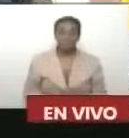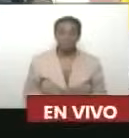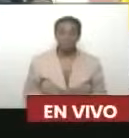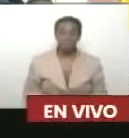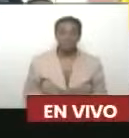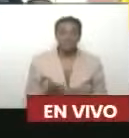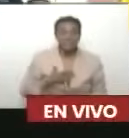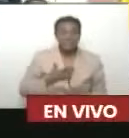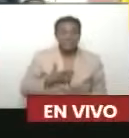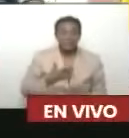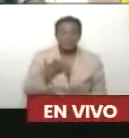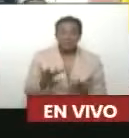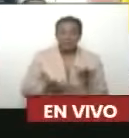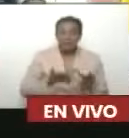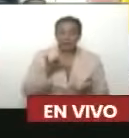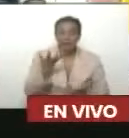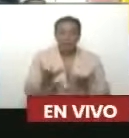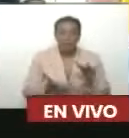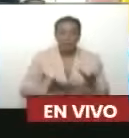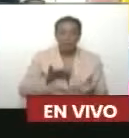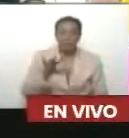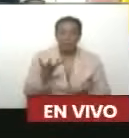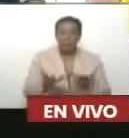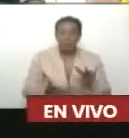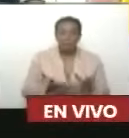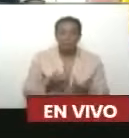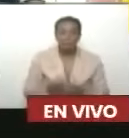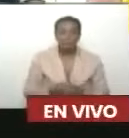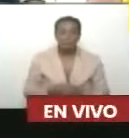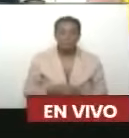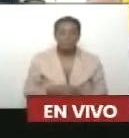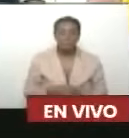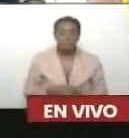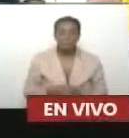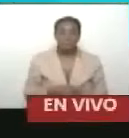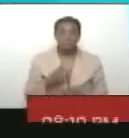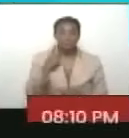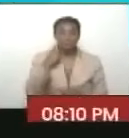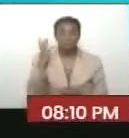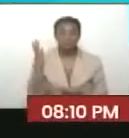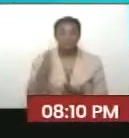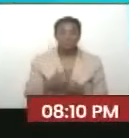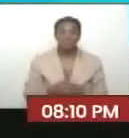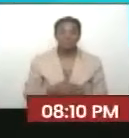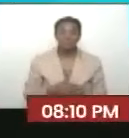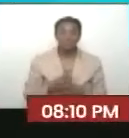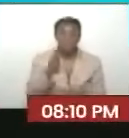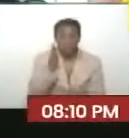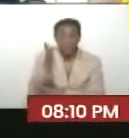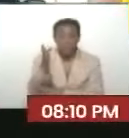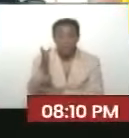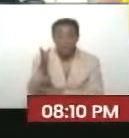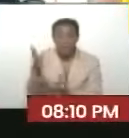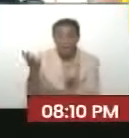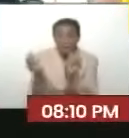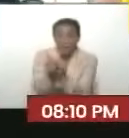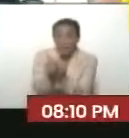Aquí está haciendo calor. Entonces, ¿qué me quito la chaqueta? ¿Ah? ¿Me voy para allá?